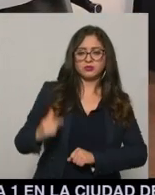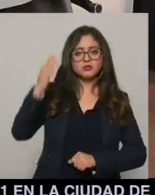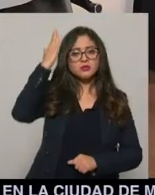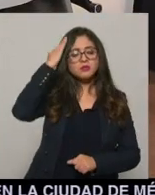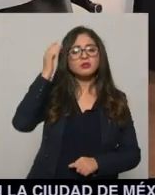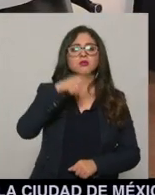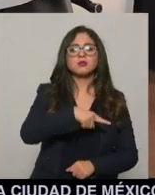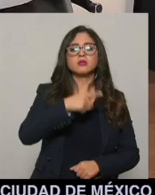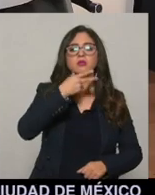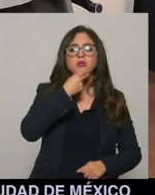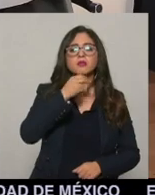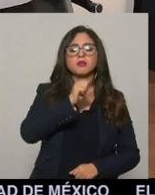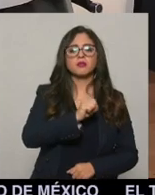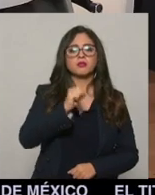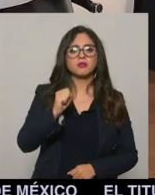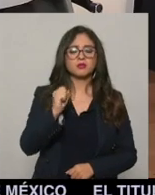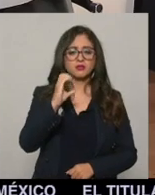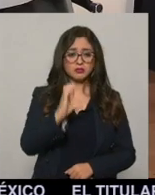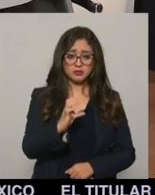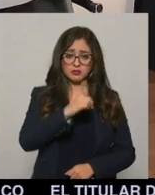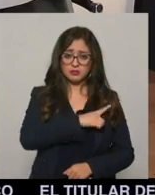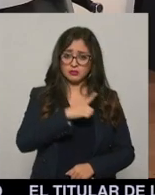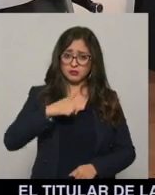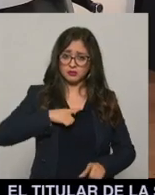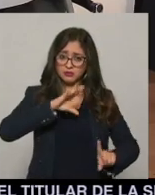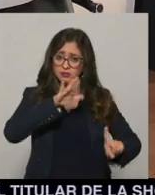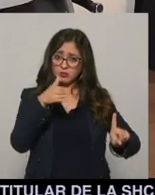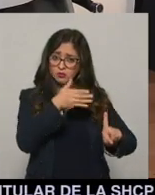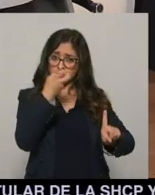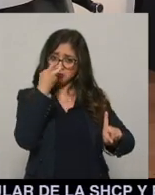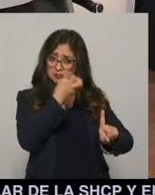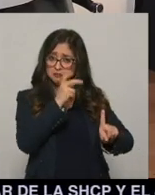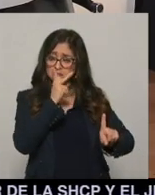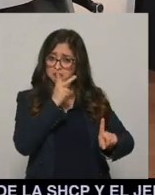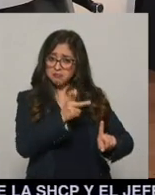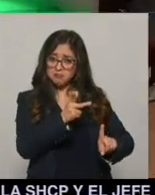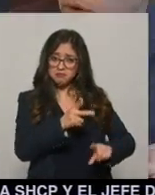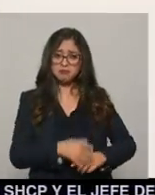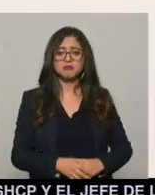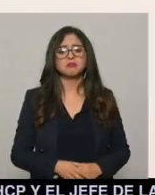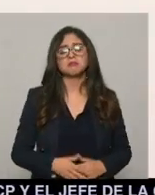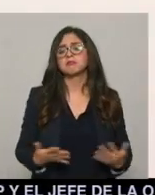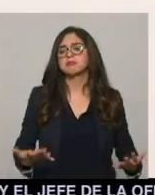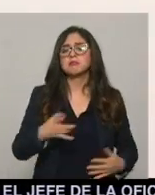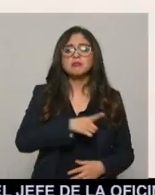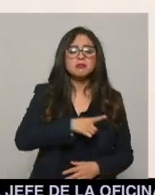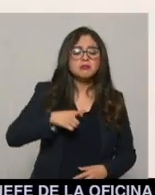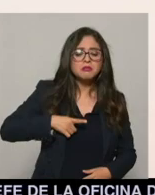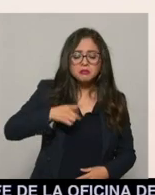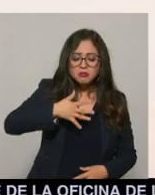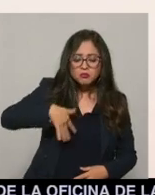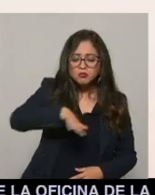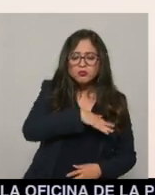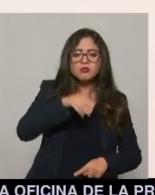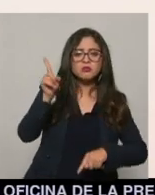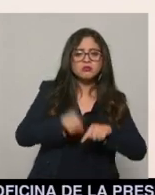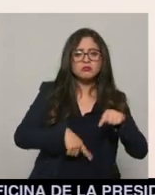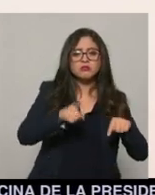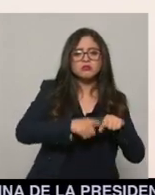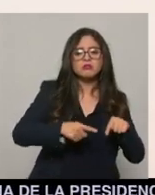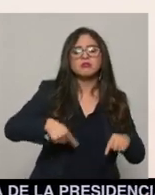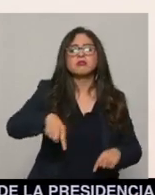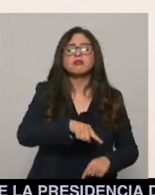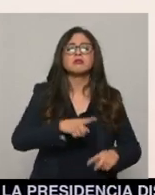Ciudadana tendría que enfocarse hacia ese punto. Parece que se tiene que hacer una depuración de fondo en cuanto a muchos de